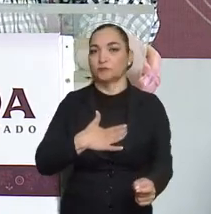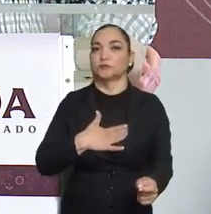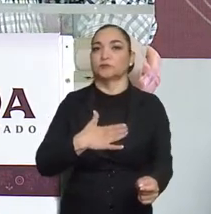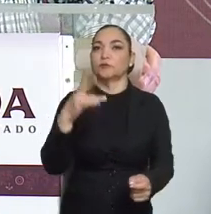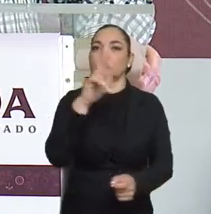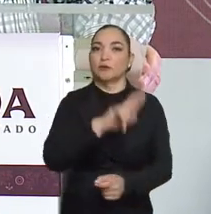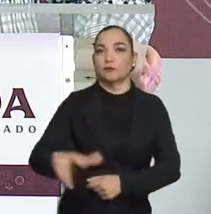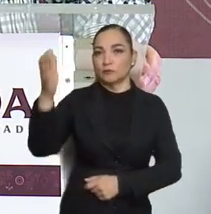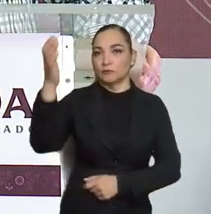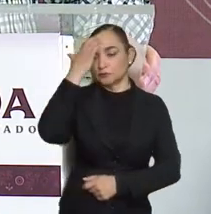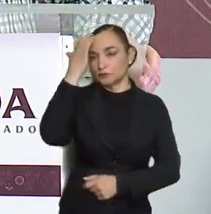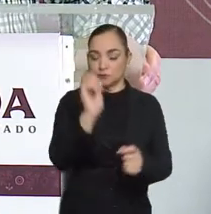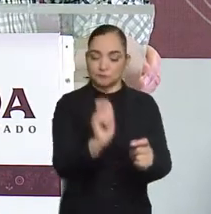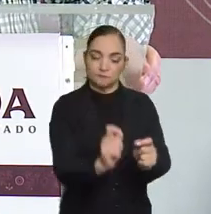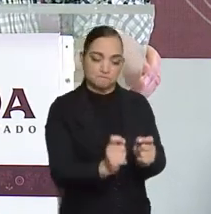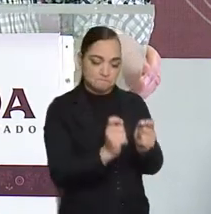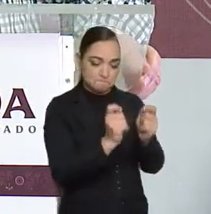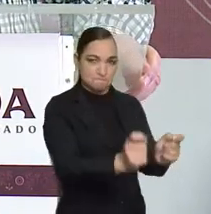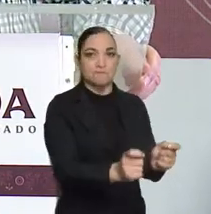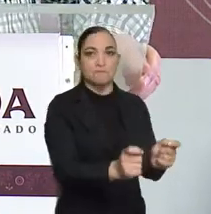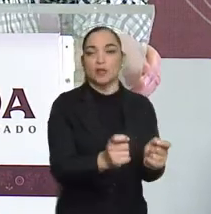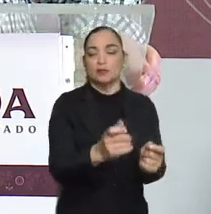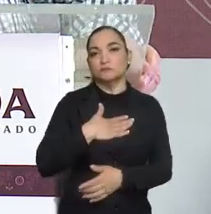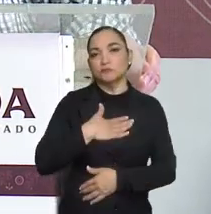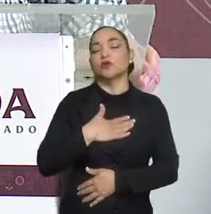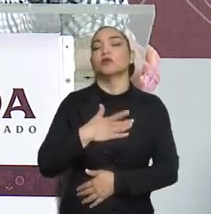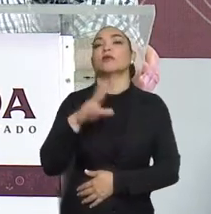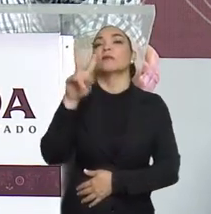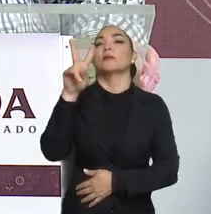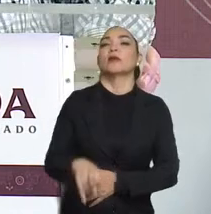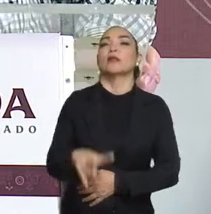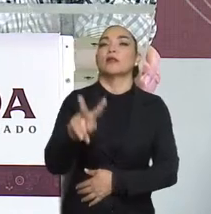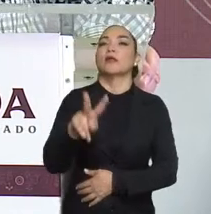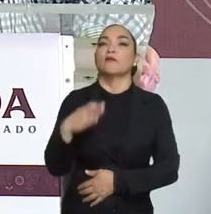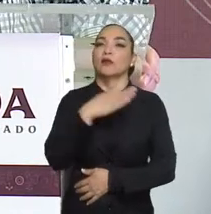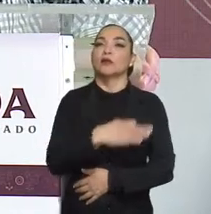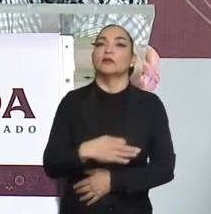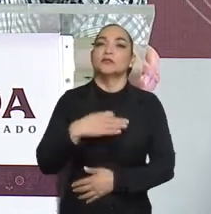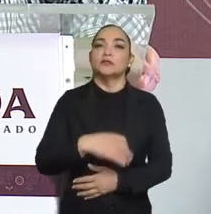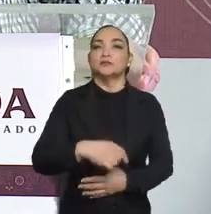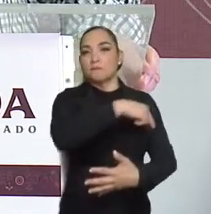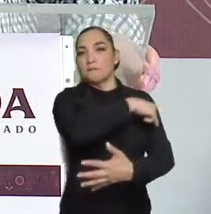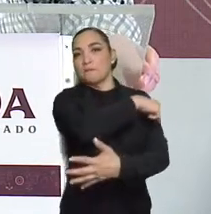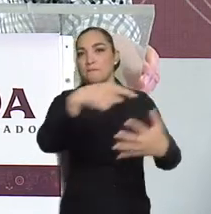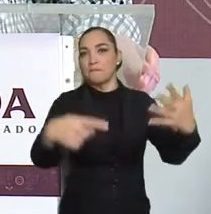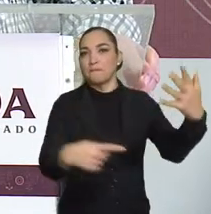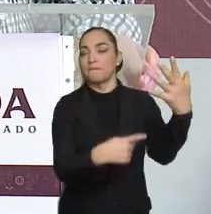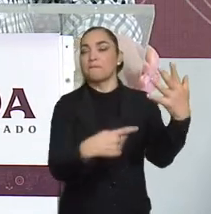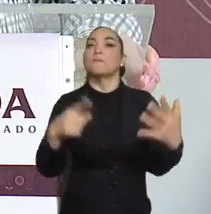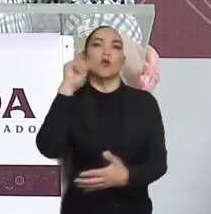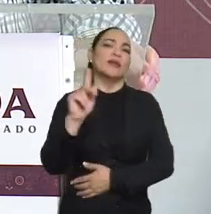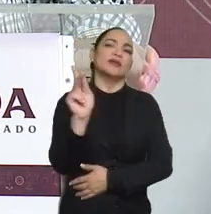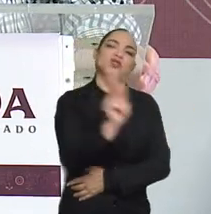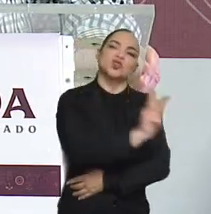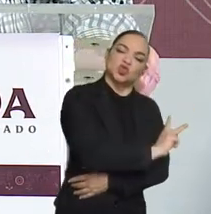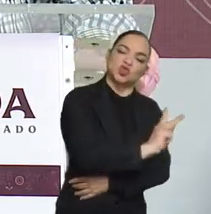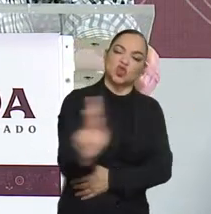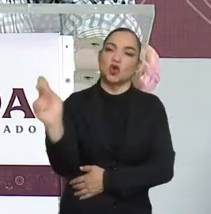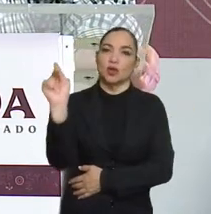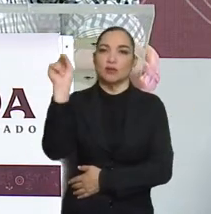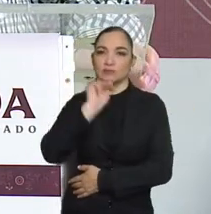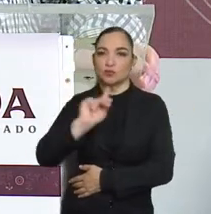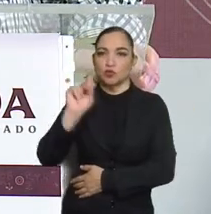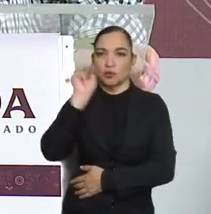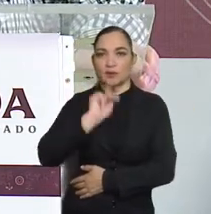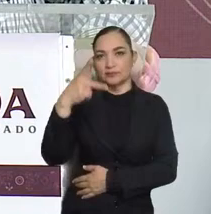reconocimiento, y yo las felicito desde aquí, a todas las mujeres sinaloenses, por supuesto que merecen